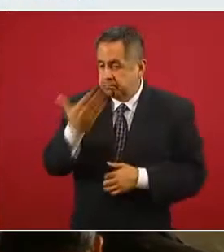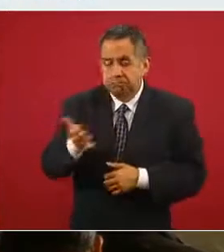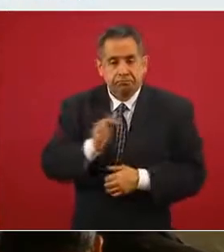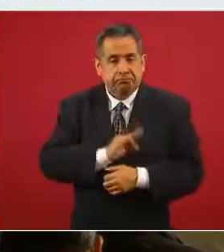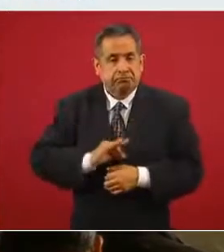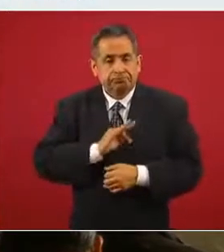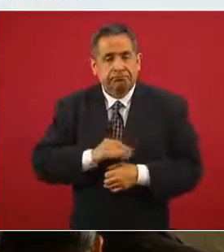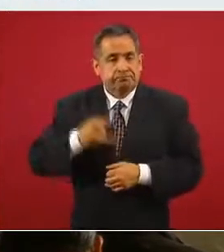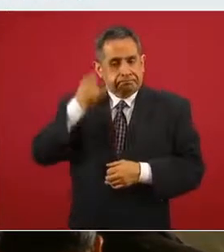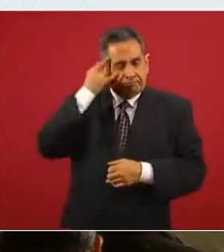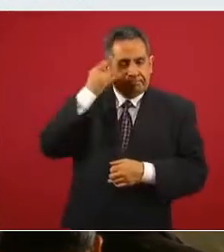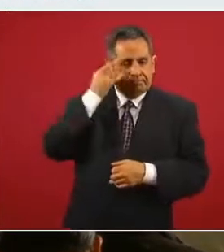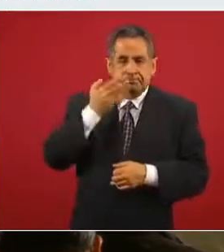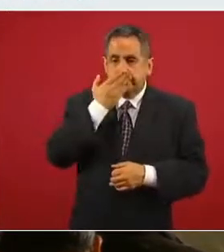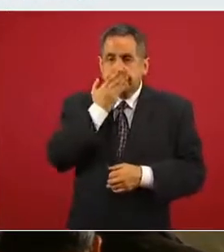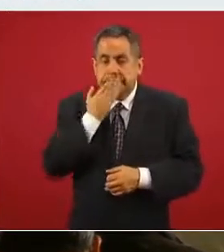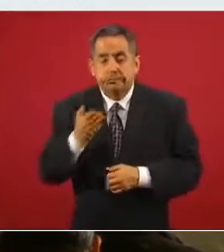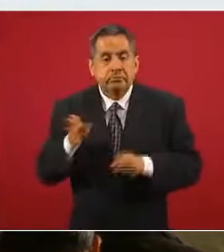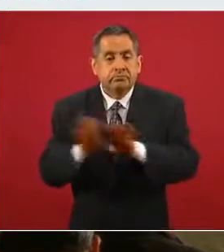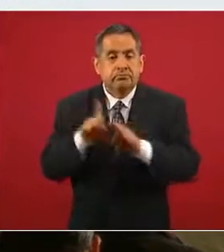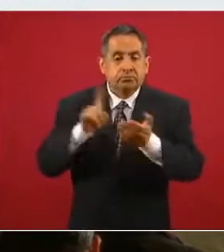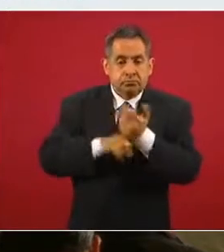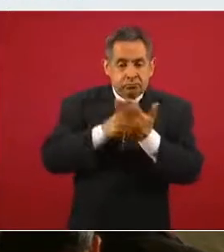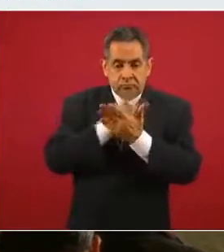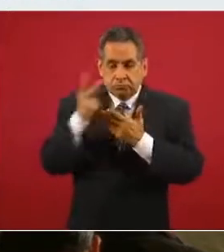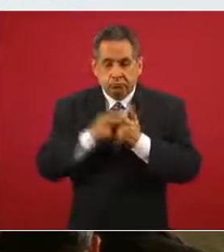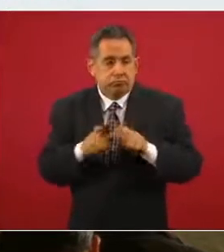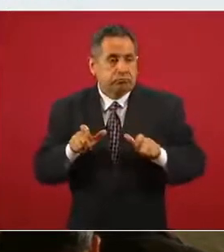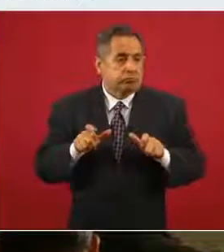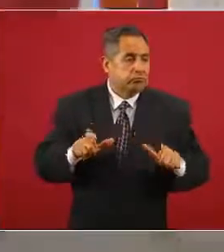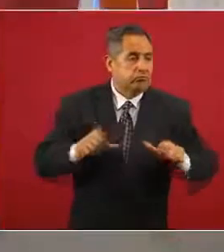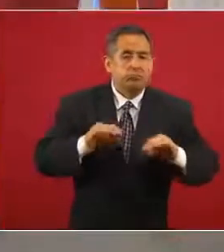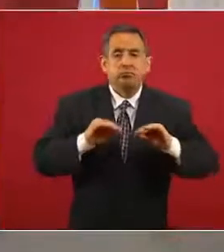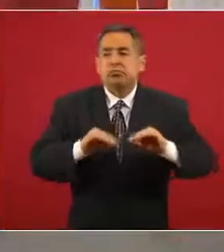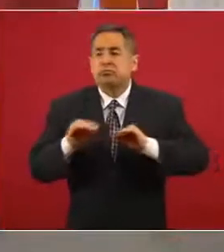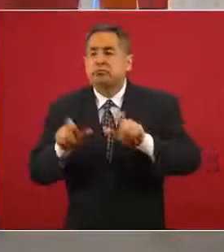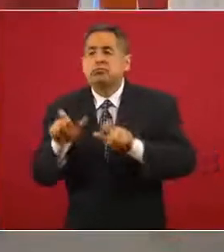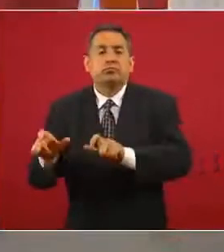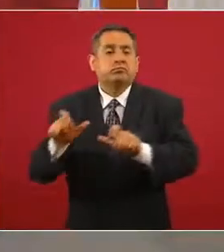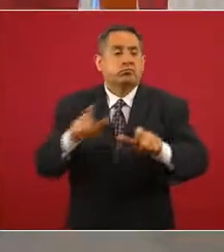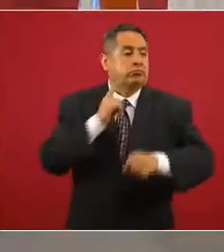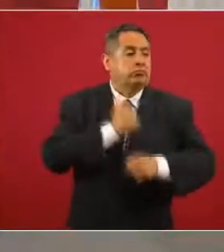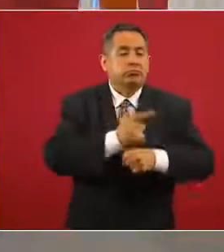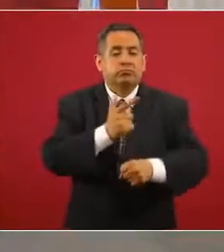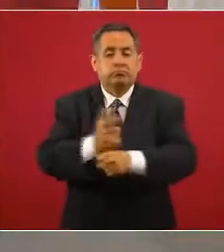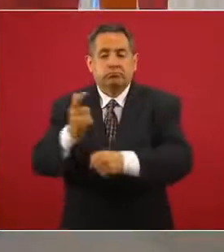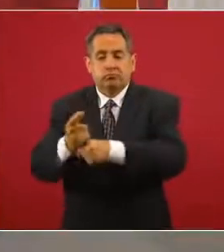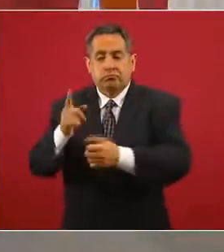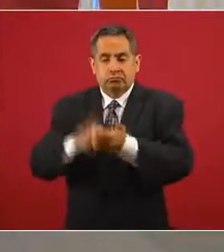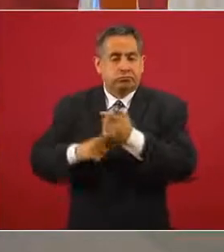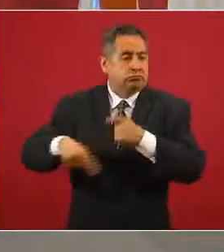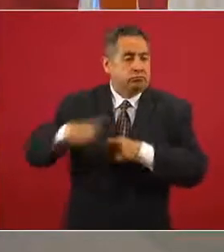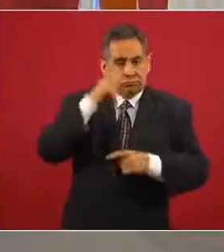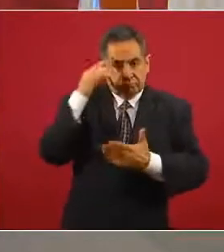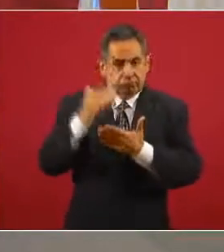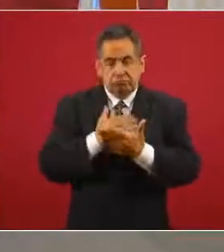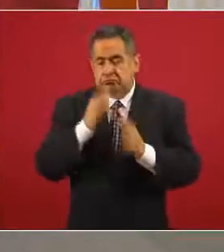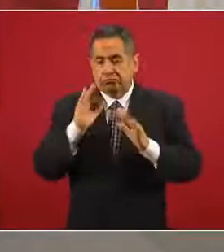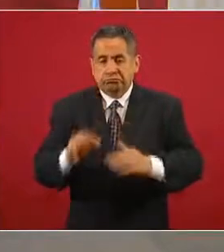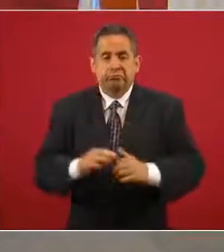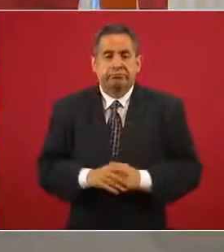fue uno de los primeros estados que estableció un programa de brigadas comunitarias para la detección temprana y disminución de